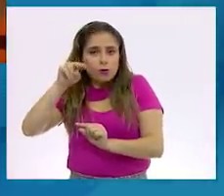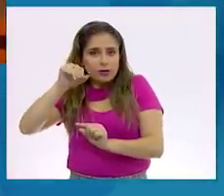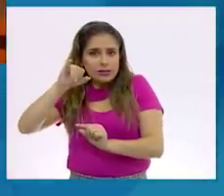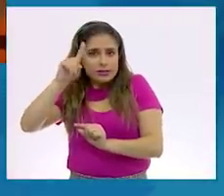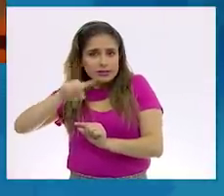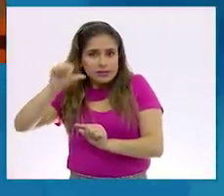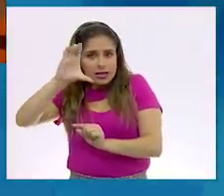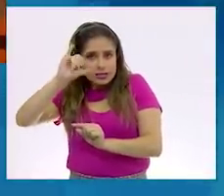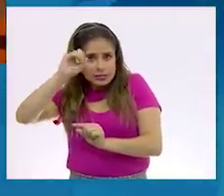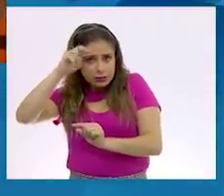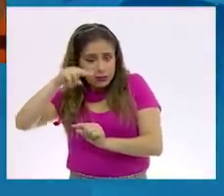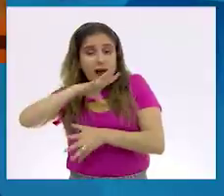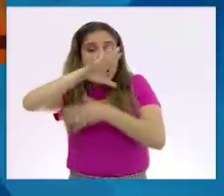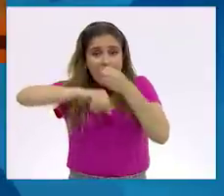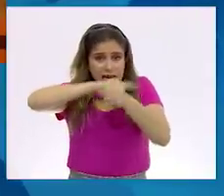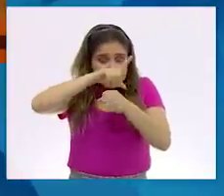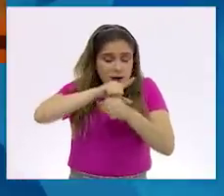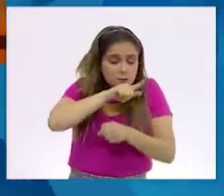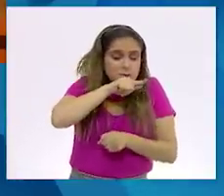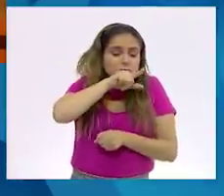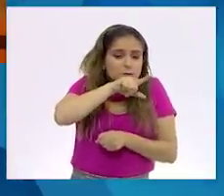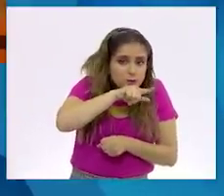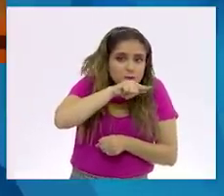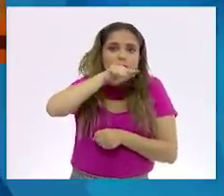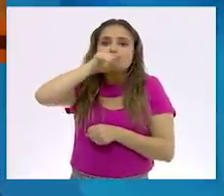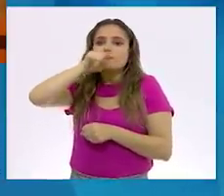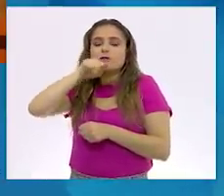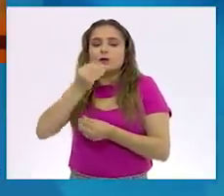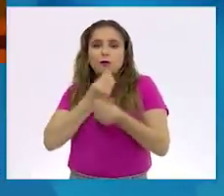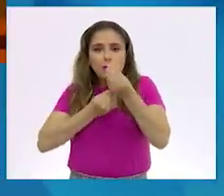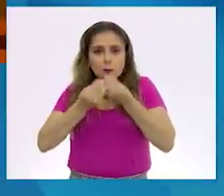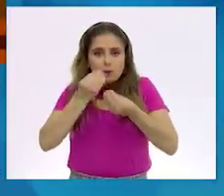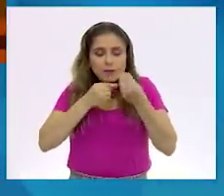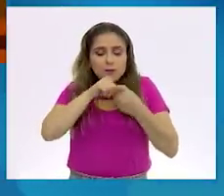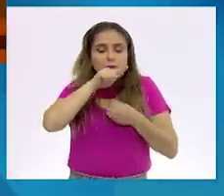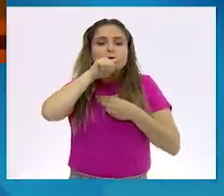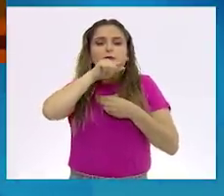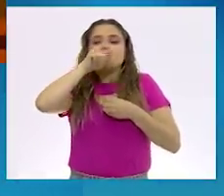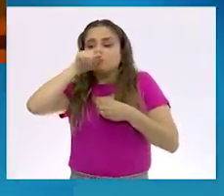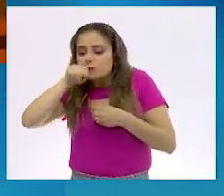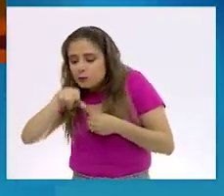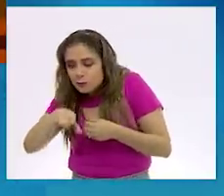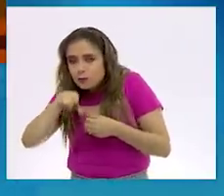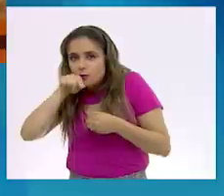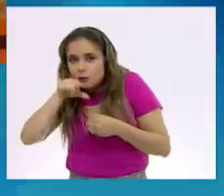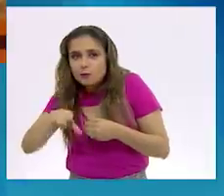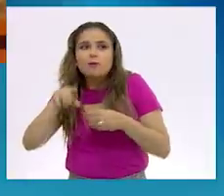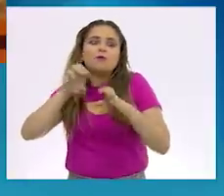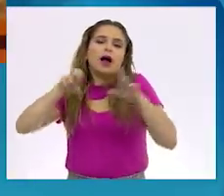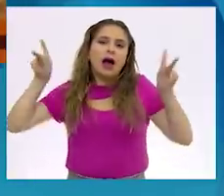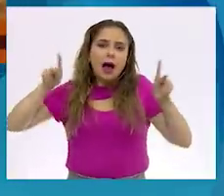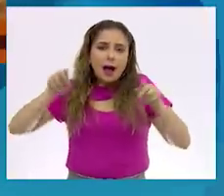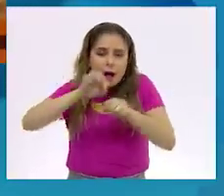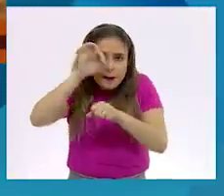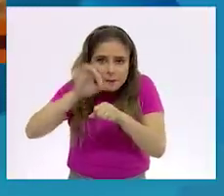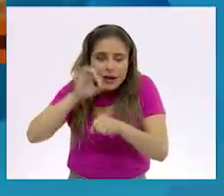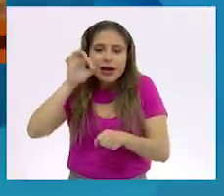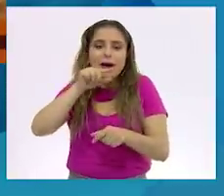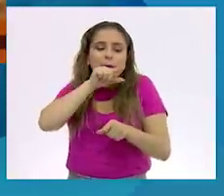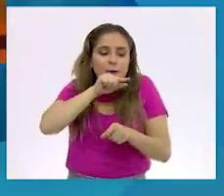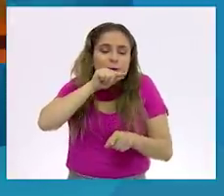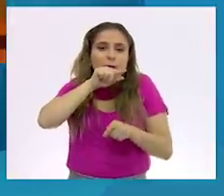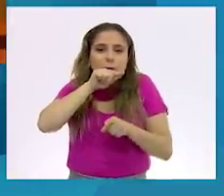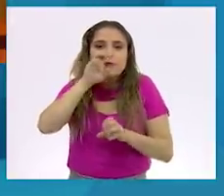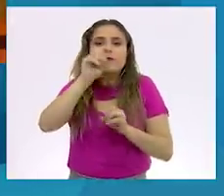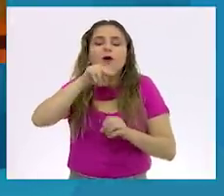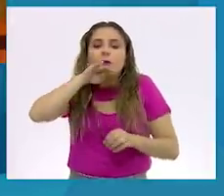han desarrollado adaptaciones para alimentarse de las plantas con flores, como extremidades peludas, lenguas o picos muy